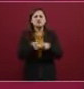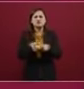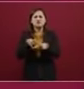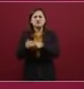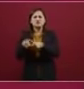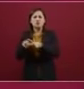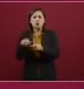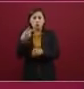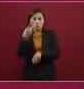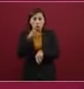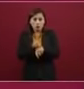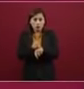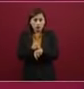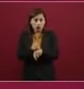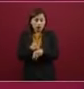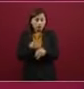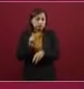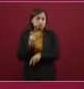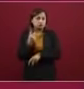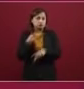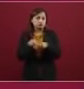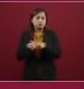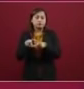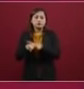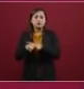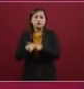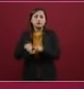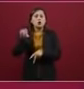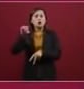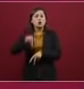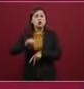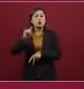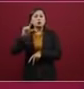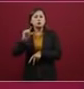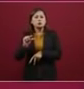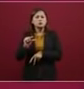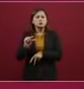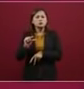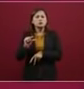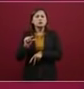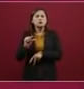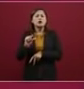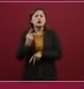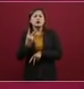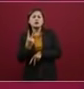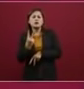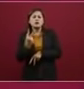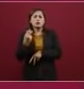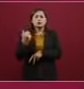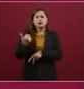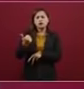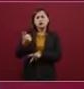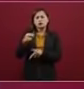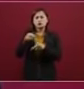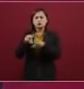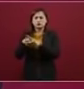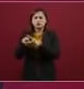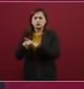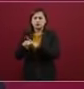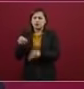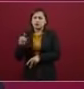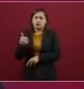un día y hoy oscila entre 2 y 6. Por supuesto que 6